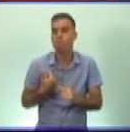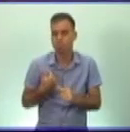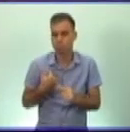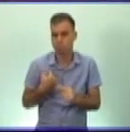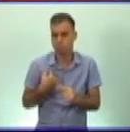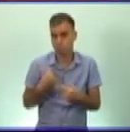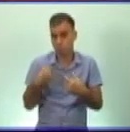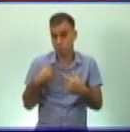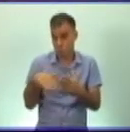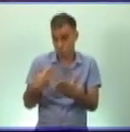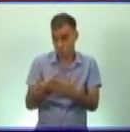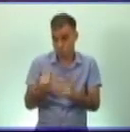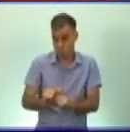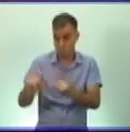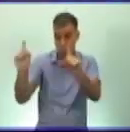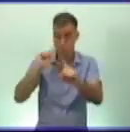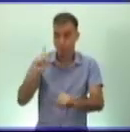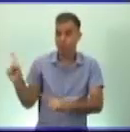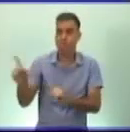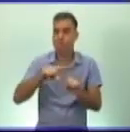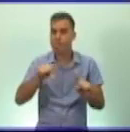el siguiente tema.